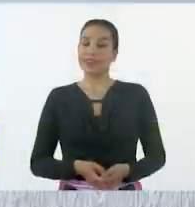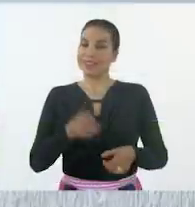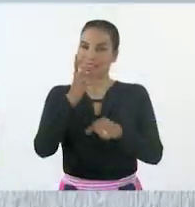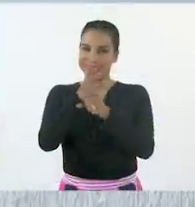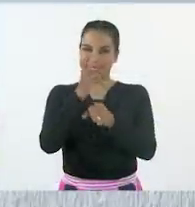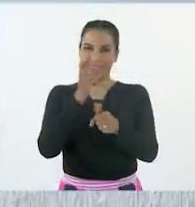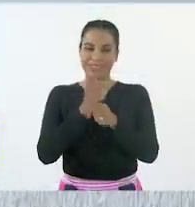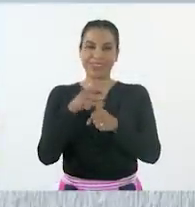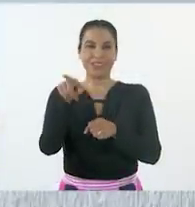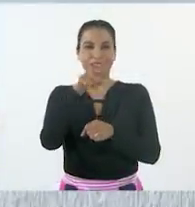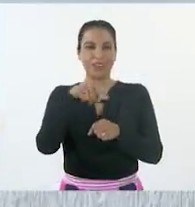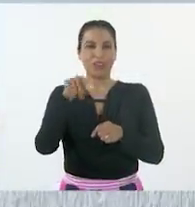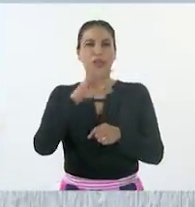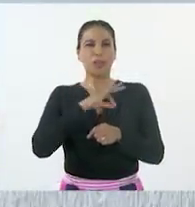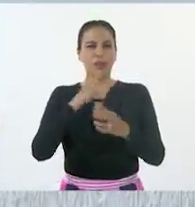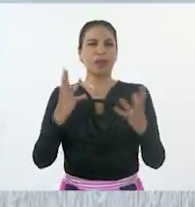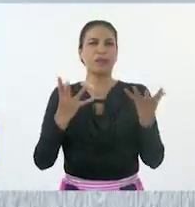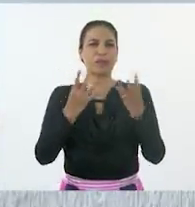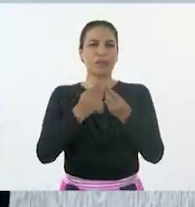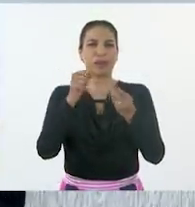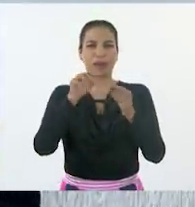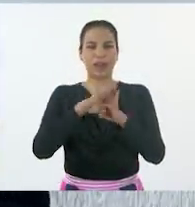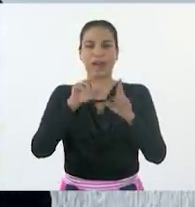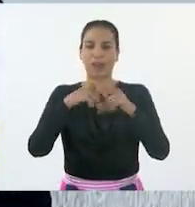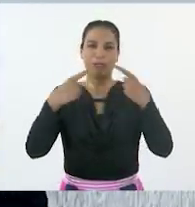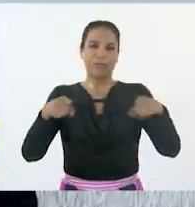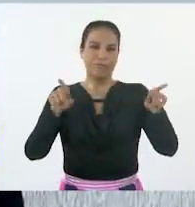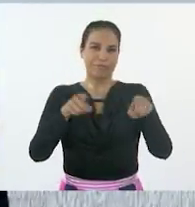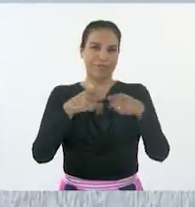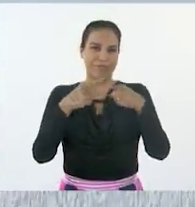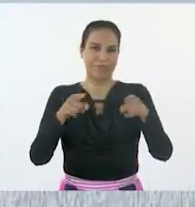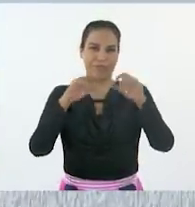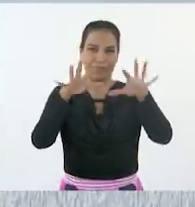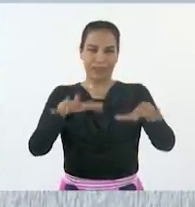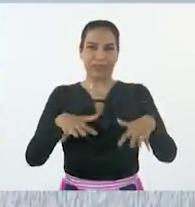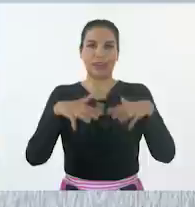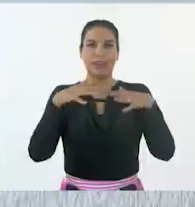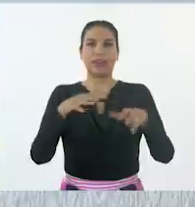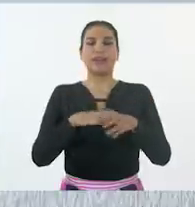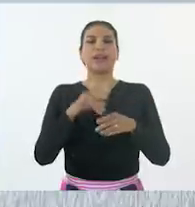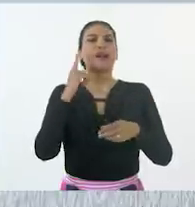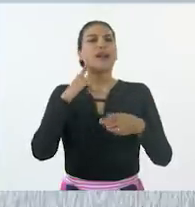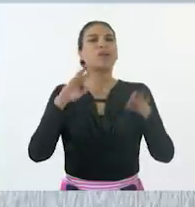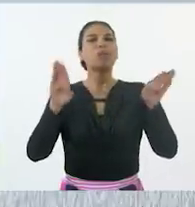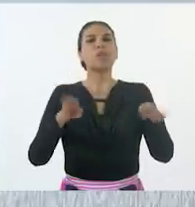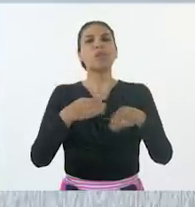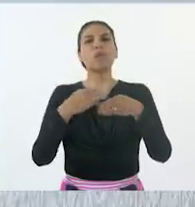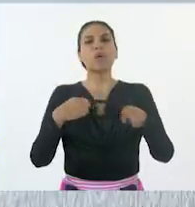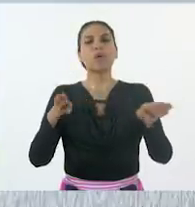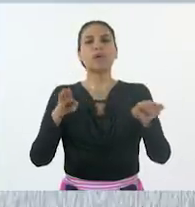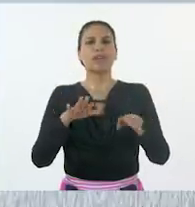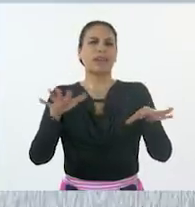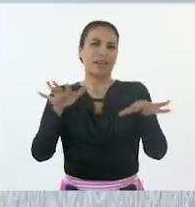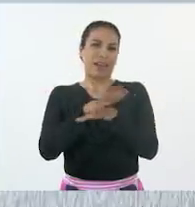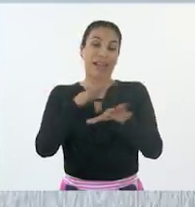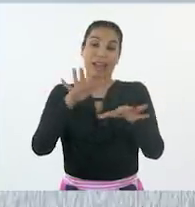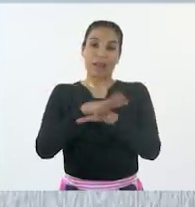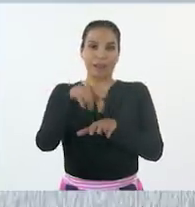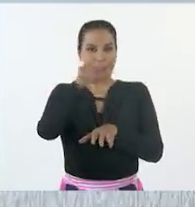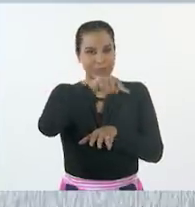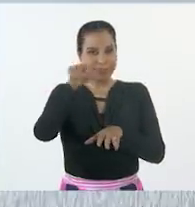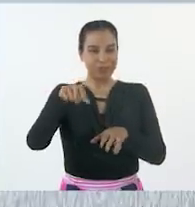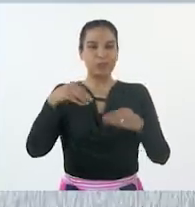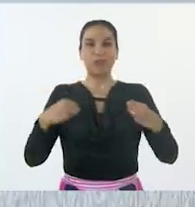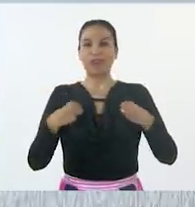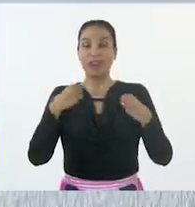los invito cordialmente a que formen parte de esta gran orquesta. En este caso, la música puede cambiar bastante su vida